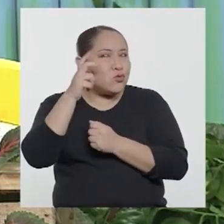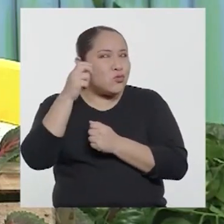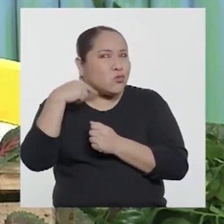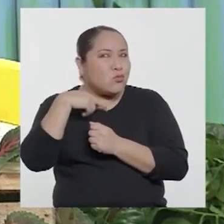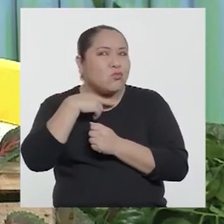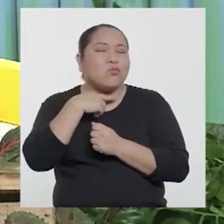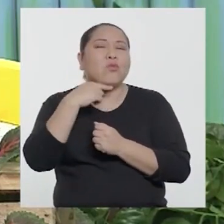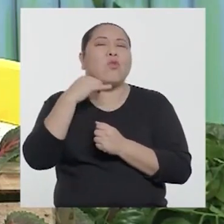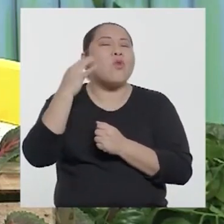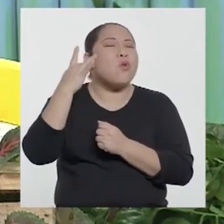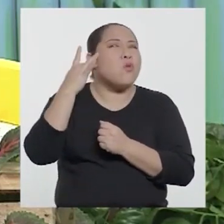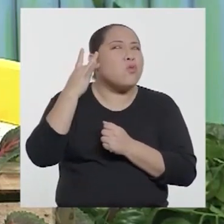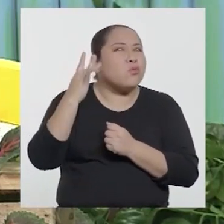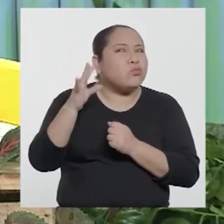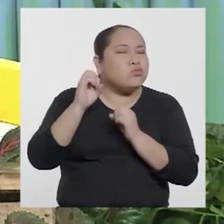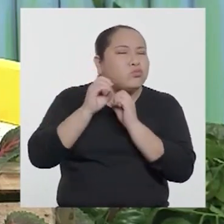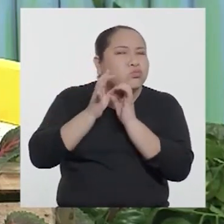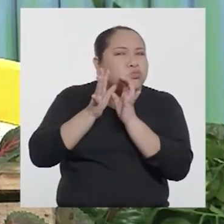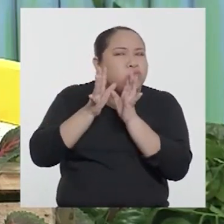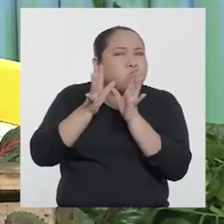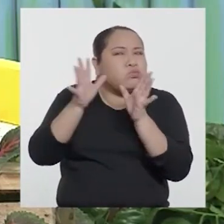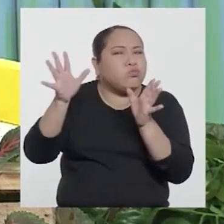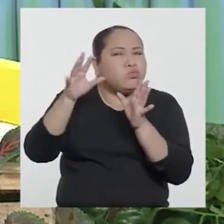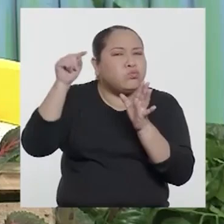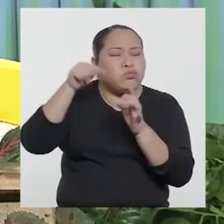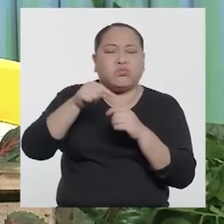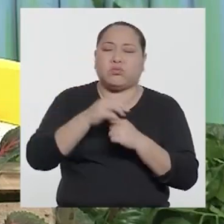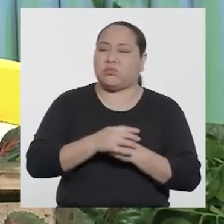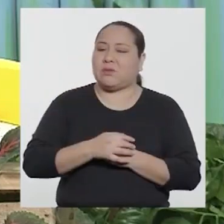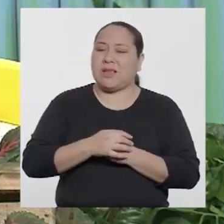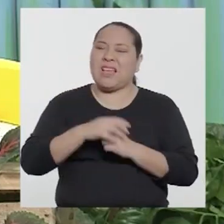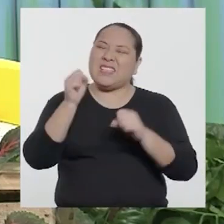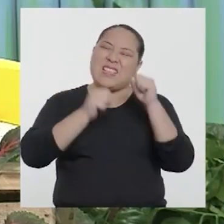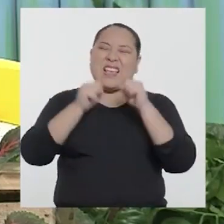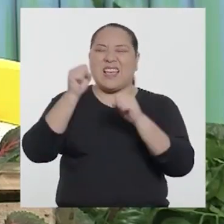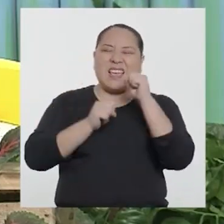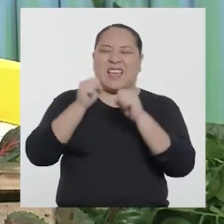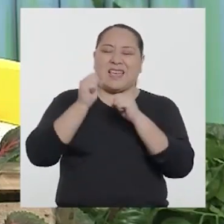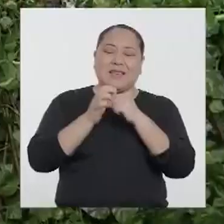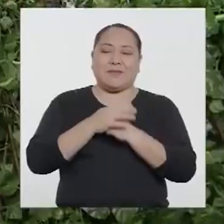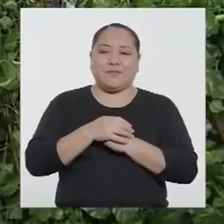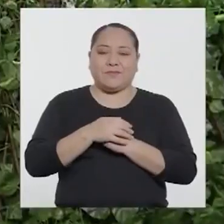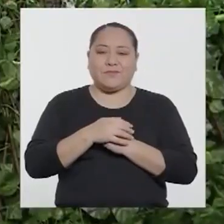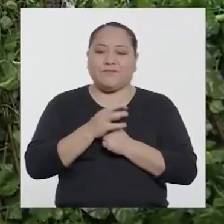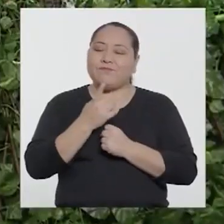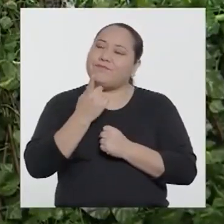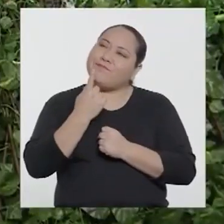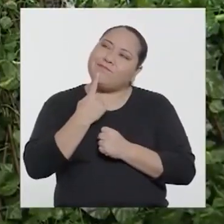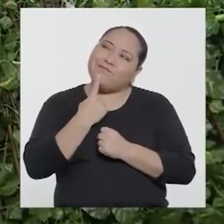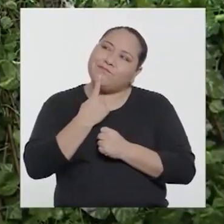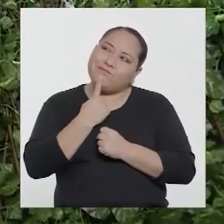sonido saldrá y se ampliará por el parlante.